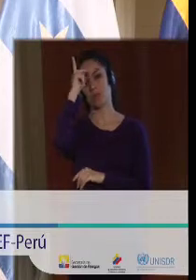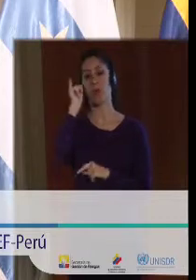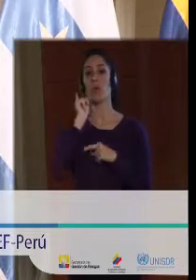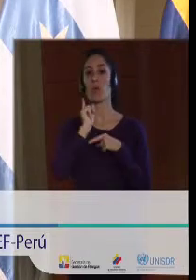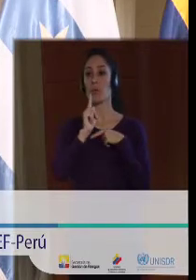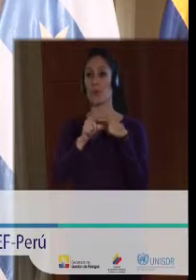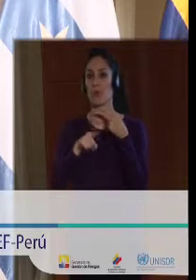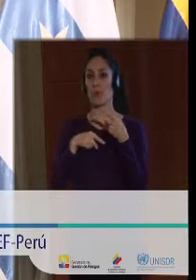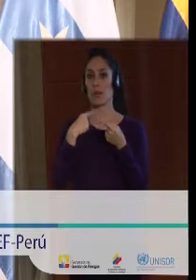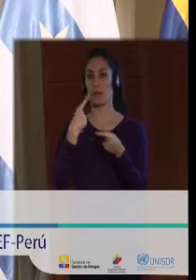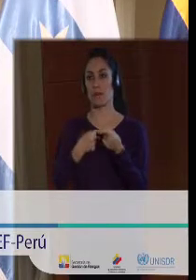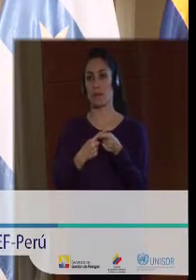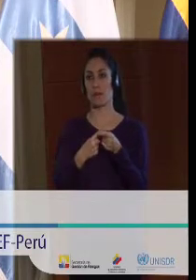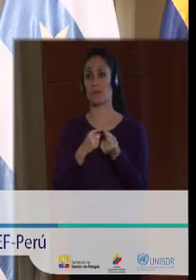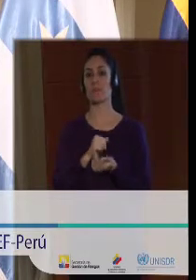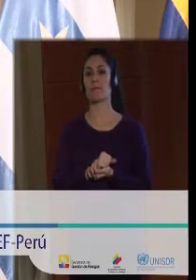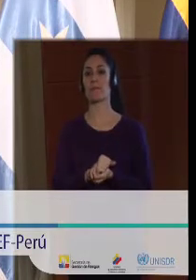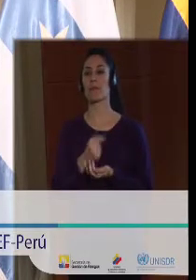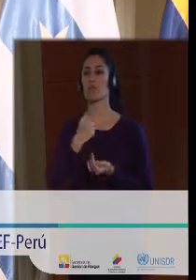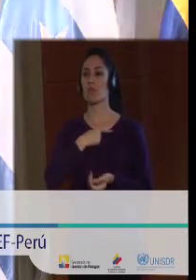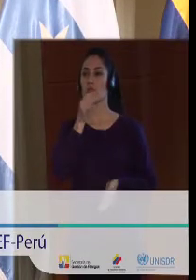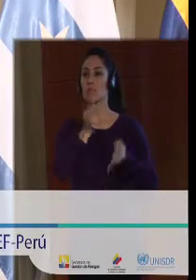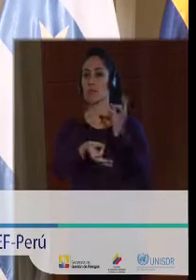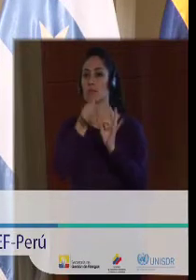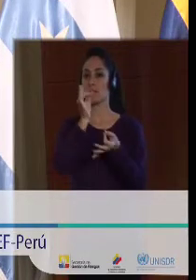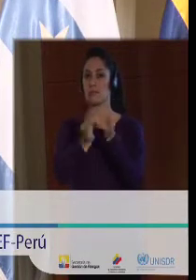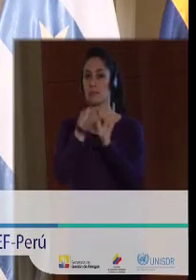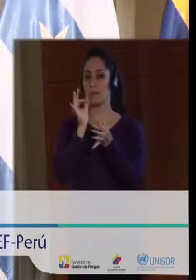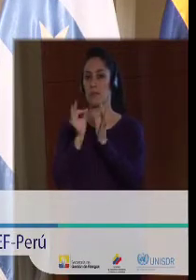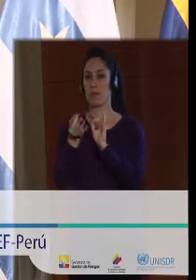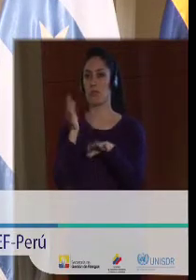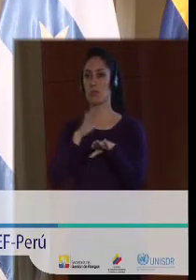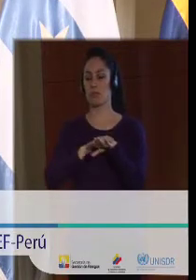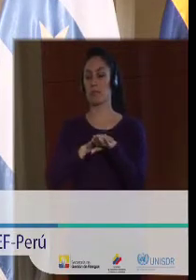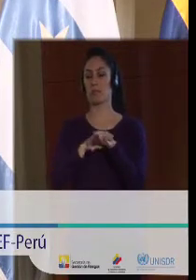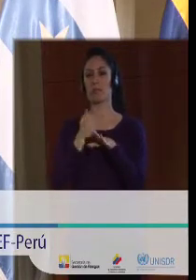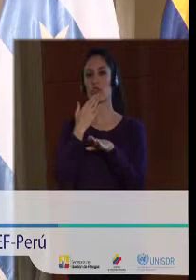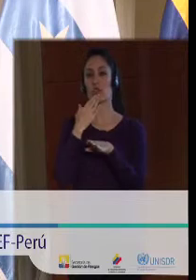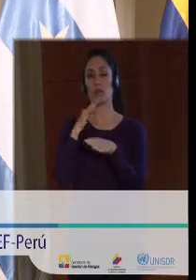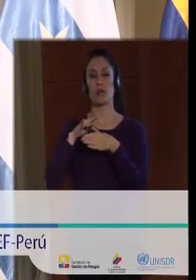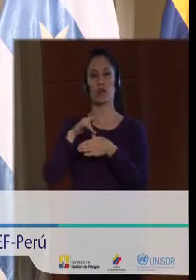climático, es realizado a través de la